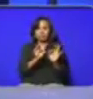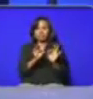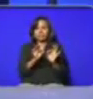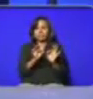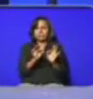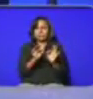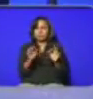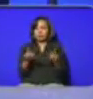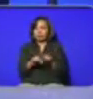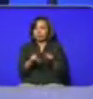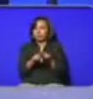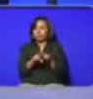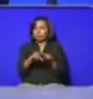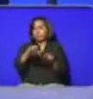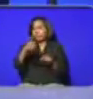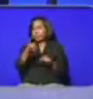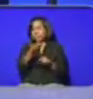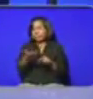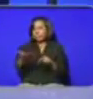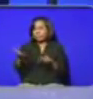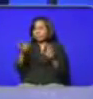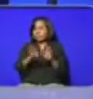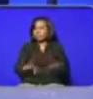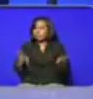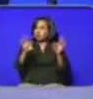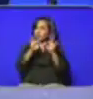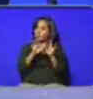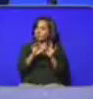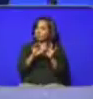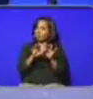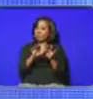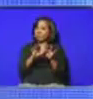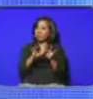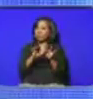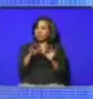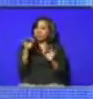acaba de decir María Lourdes, que este modelo